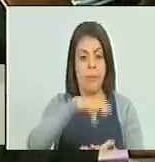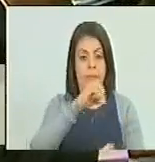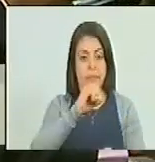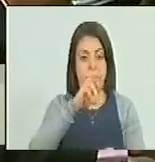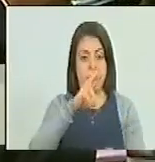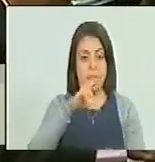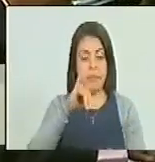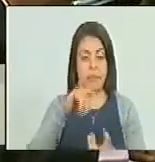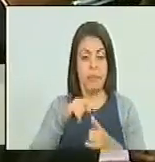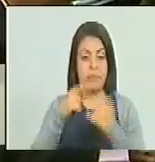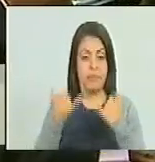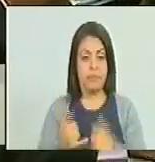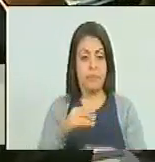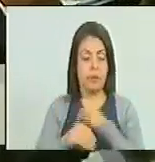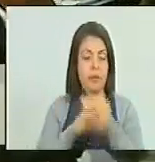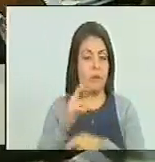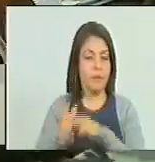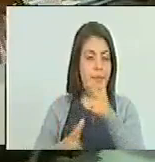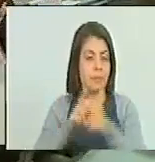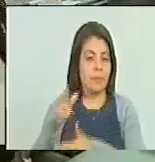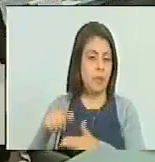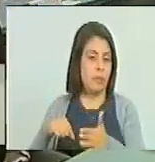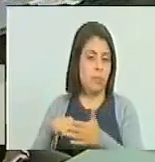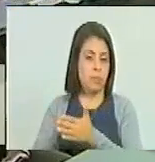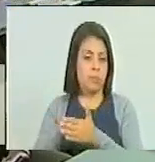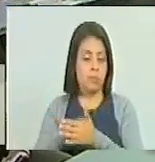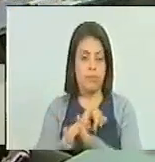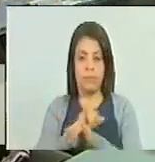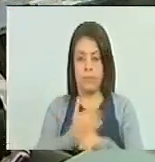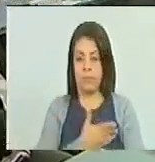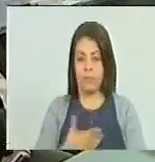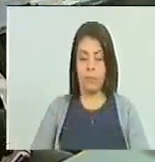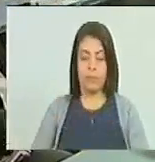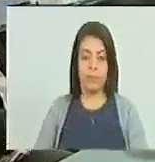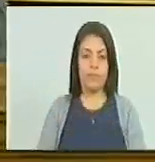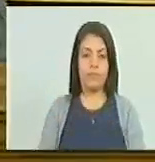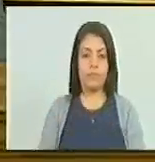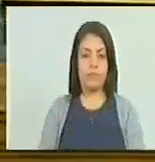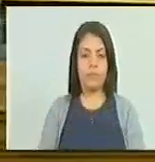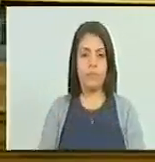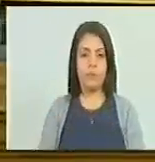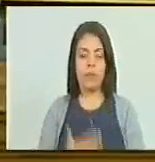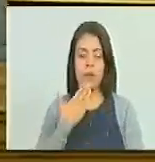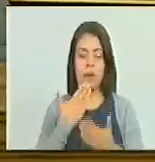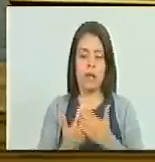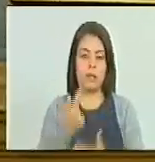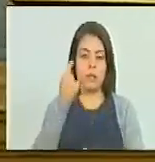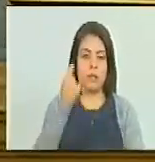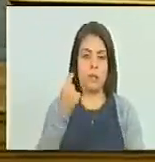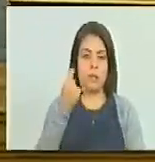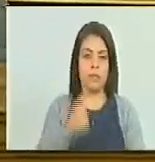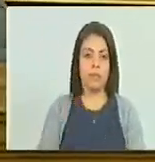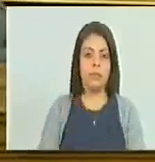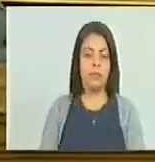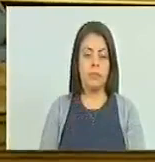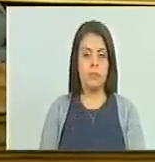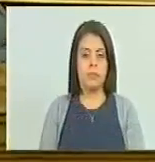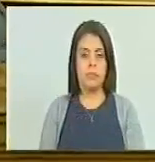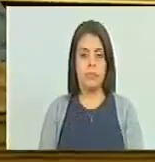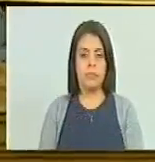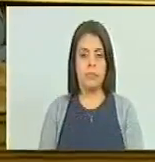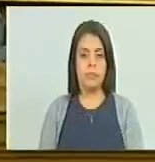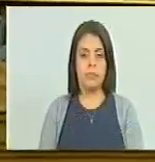Odisha, donde se presentó tal circunstancia. Es todo, presidente. Muchas gracias,